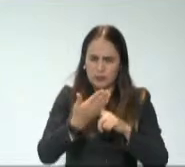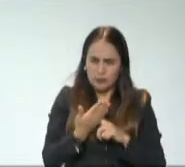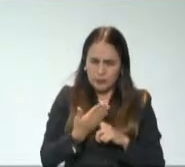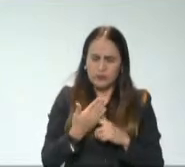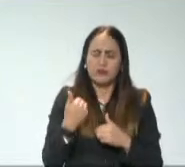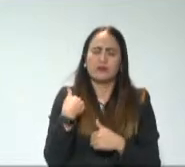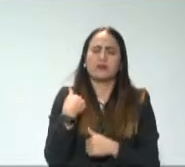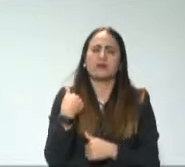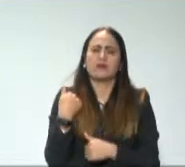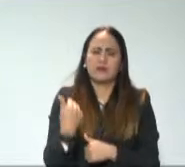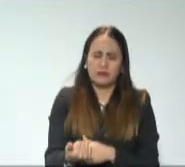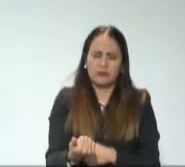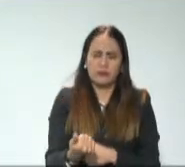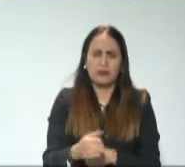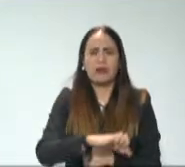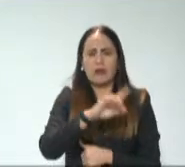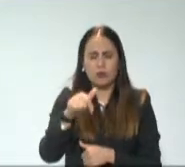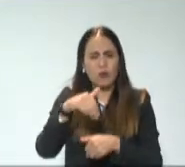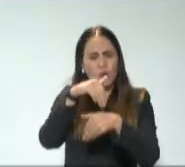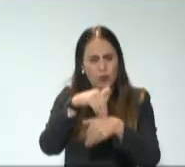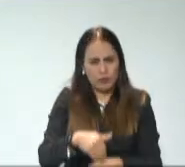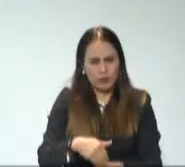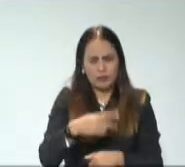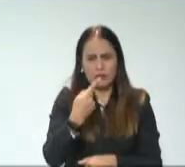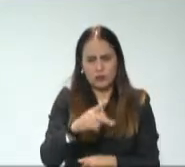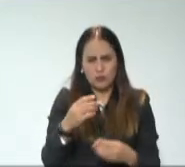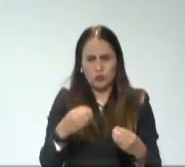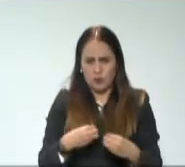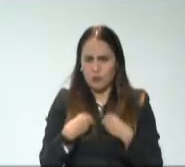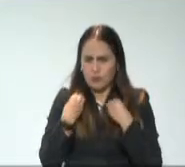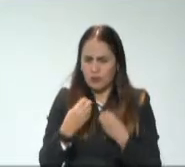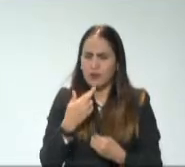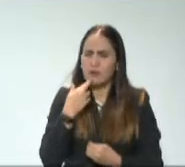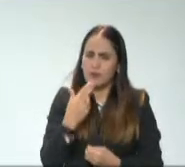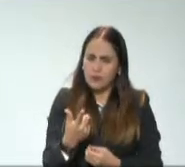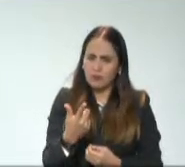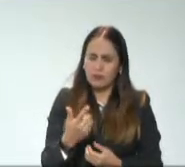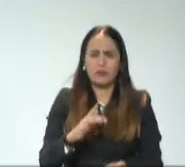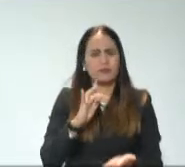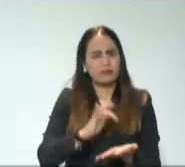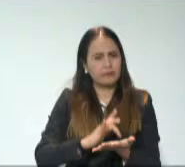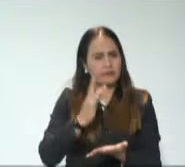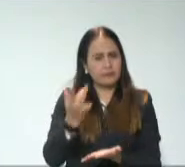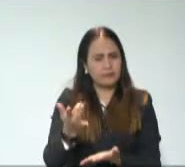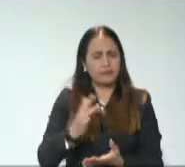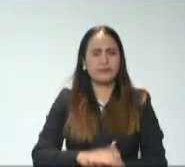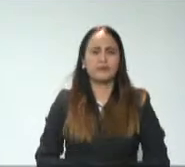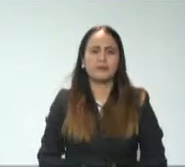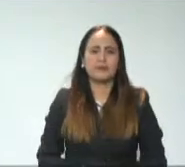todo en la calidad de vida de la población en nuestro país Muchas